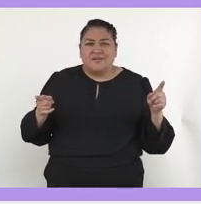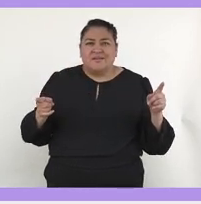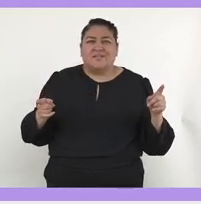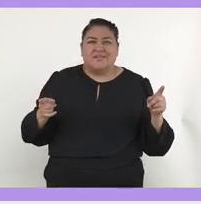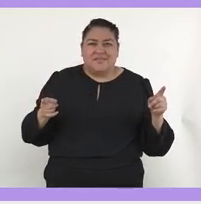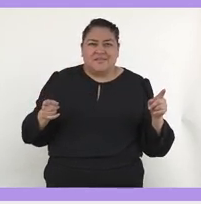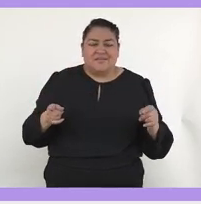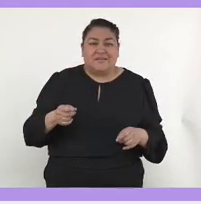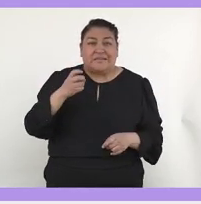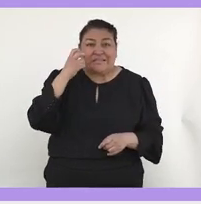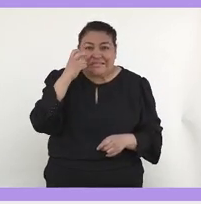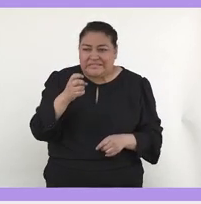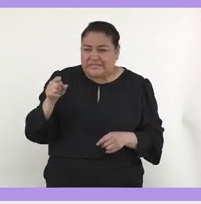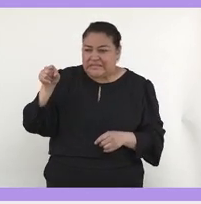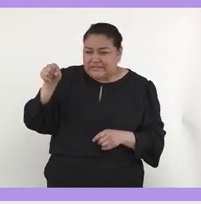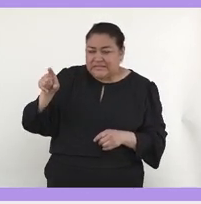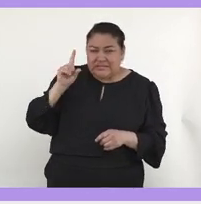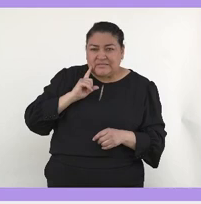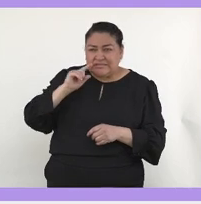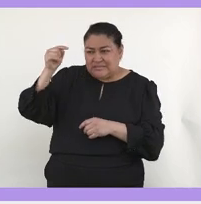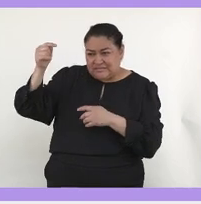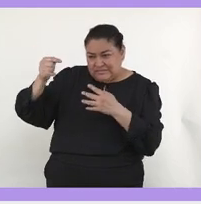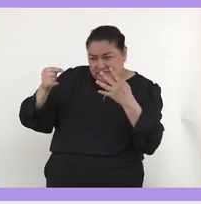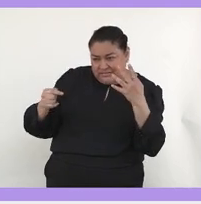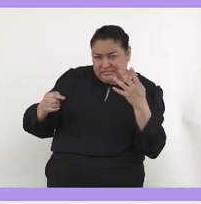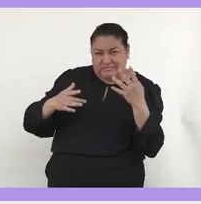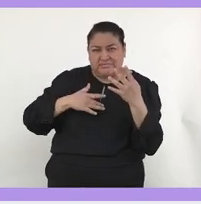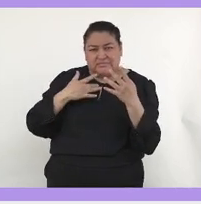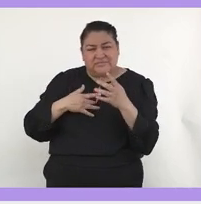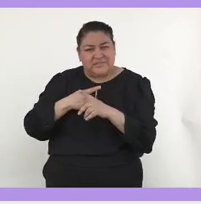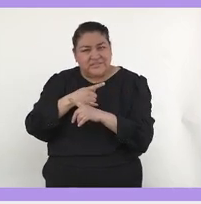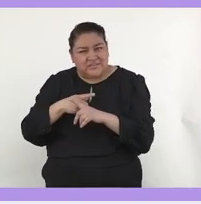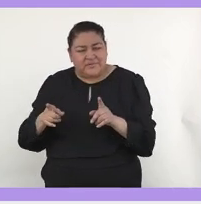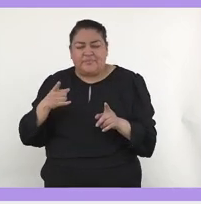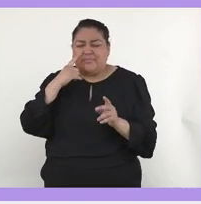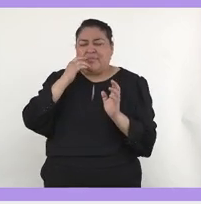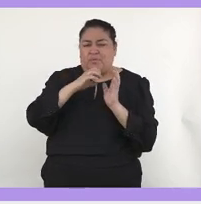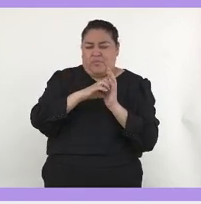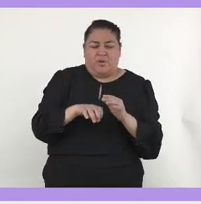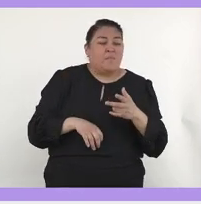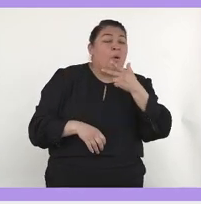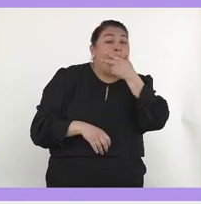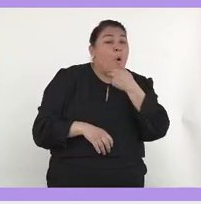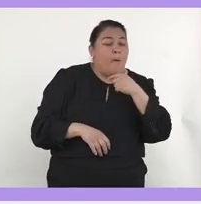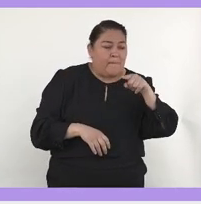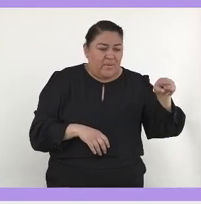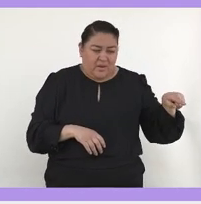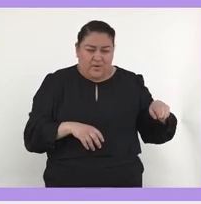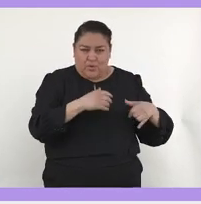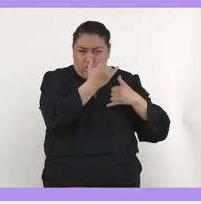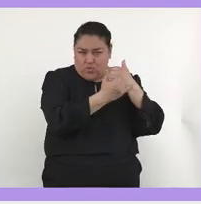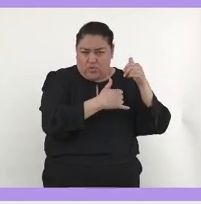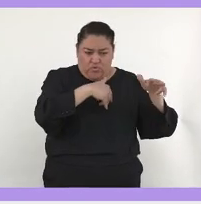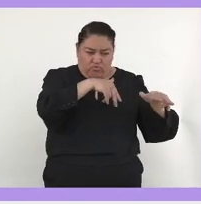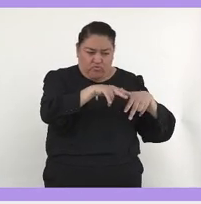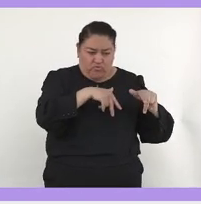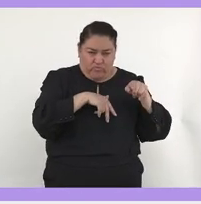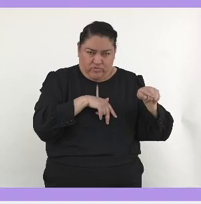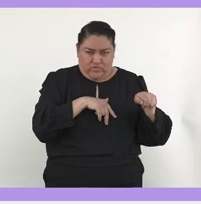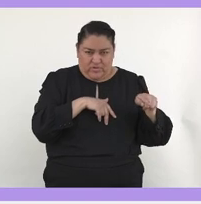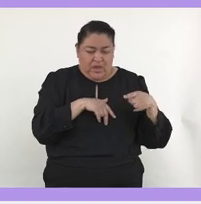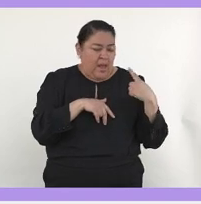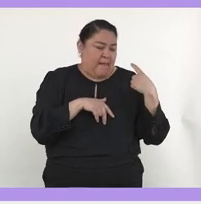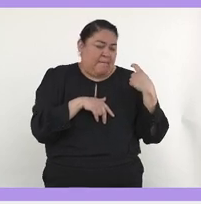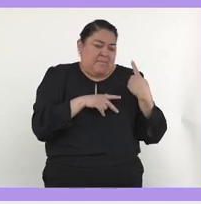estamos sumando y a veces las necesidades por ejemplo el fútbol mas existe muchísimo más antes que